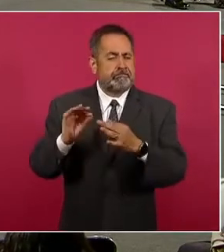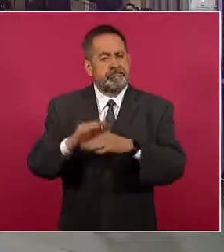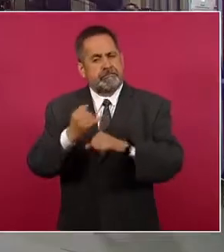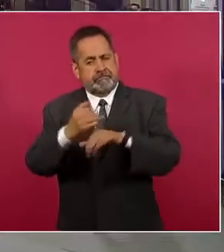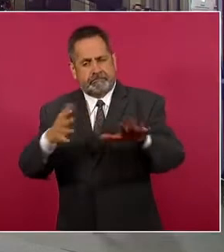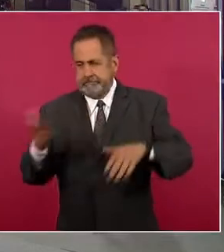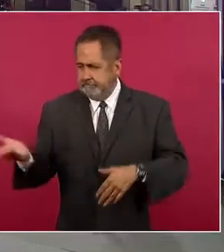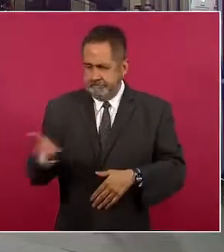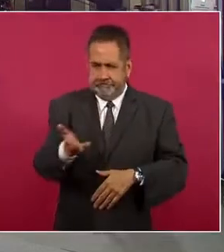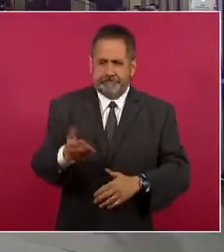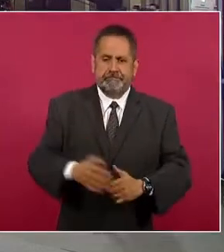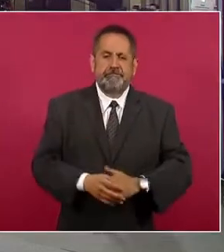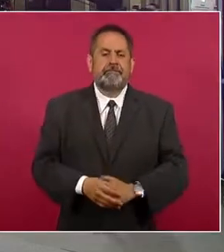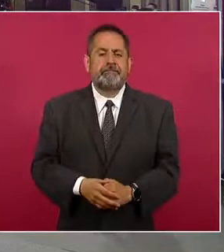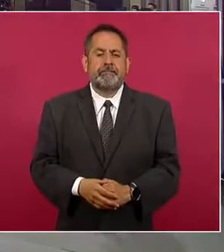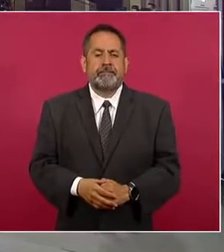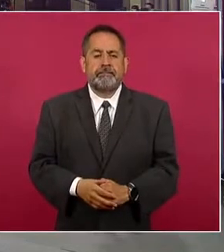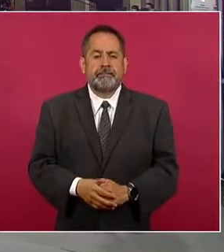gracias.